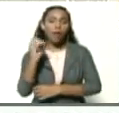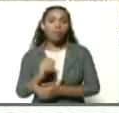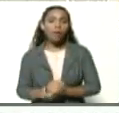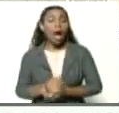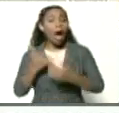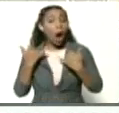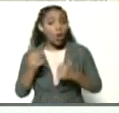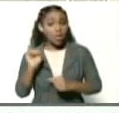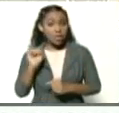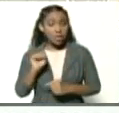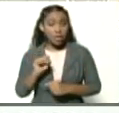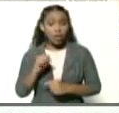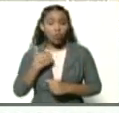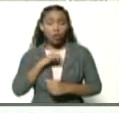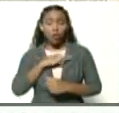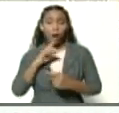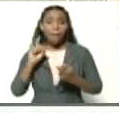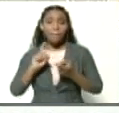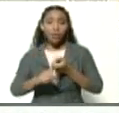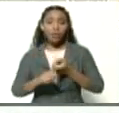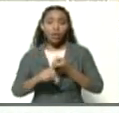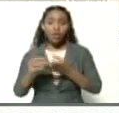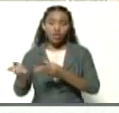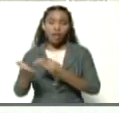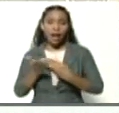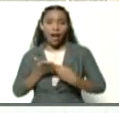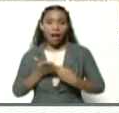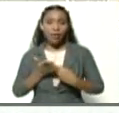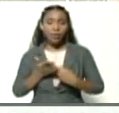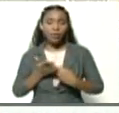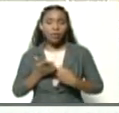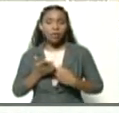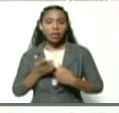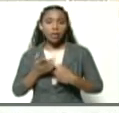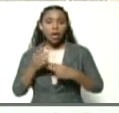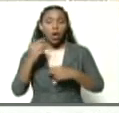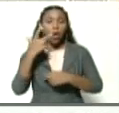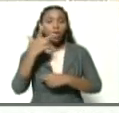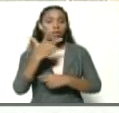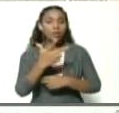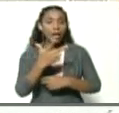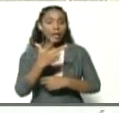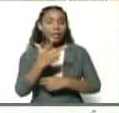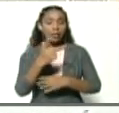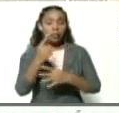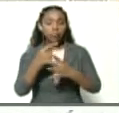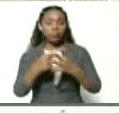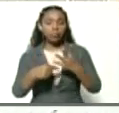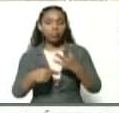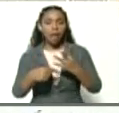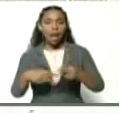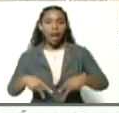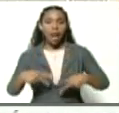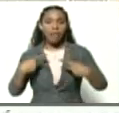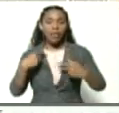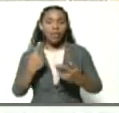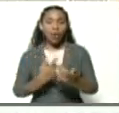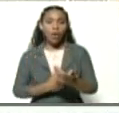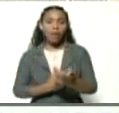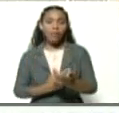Ahora sí, y yo estamos viendo, nos lo regalaron en Blu-ray, Los Tres Caínes, la vida de los